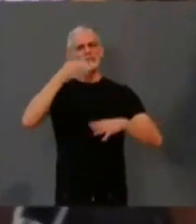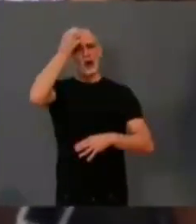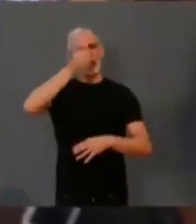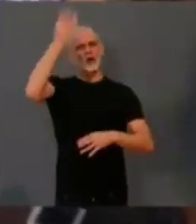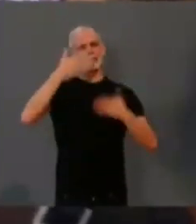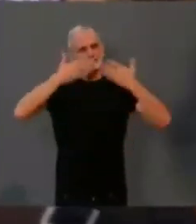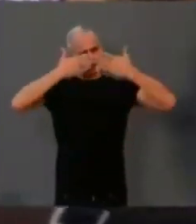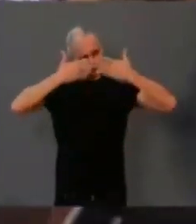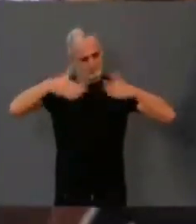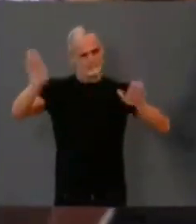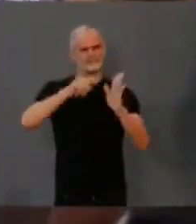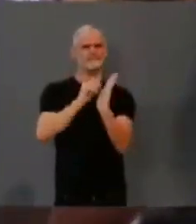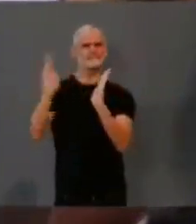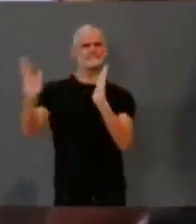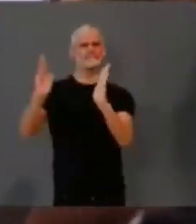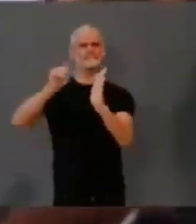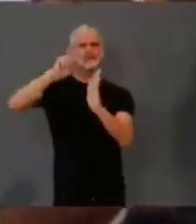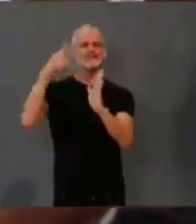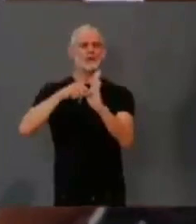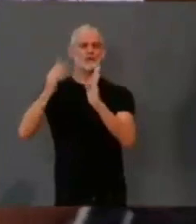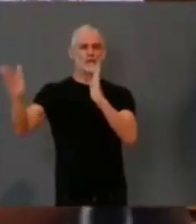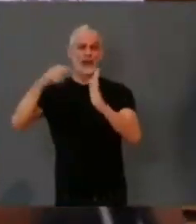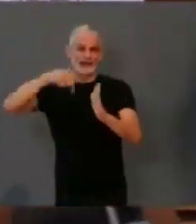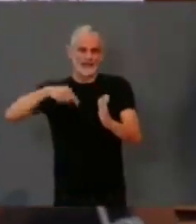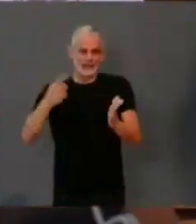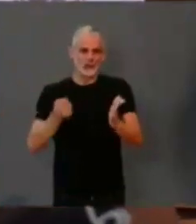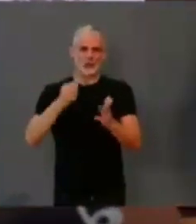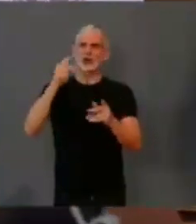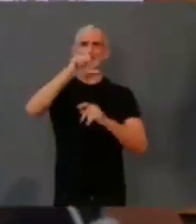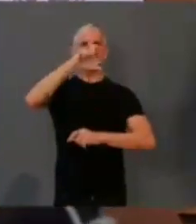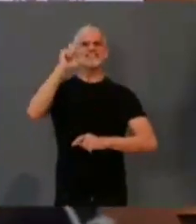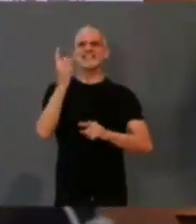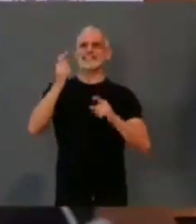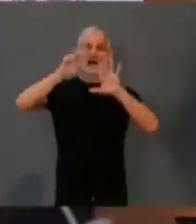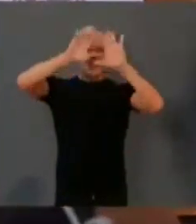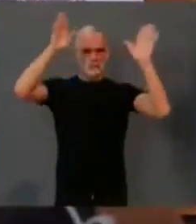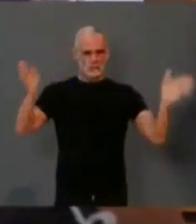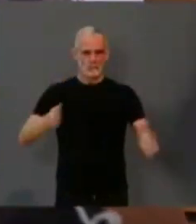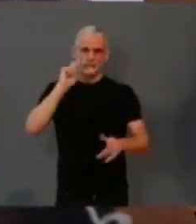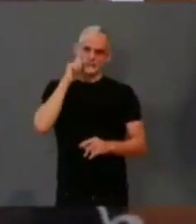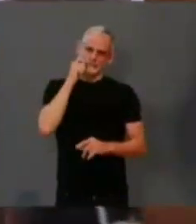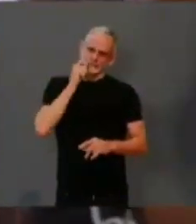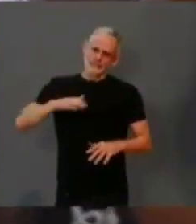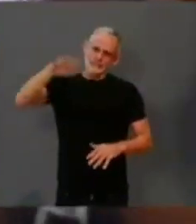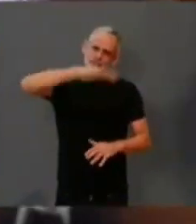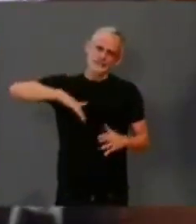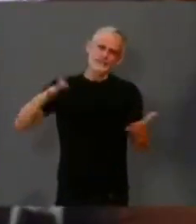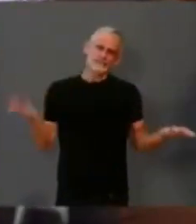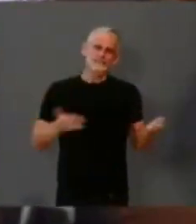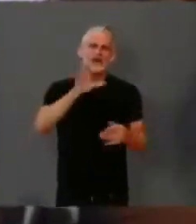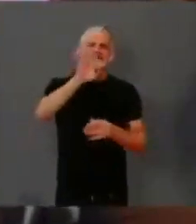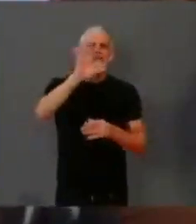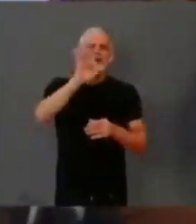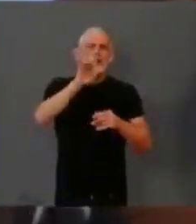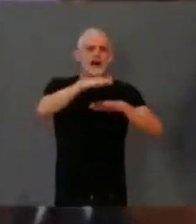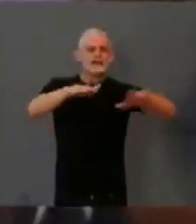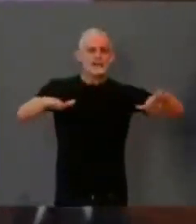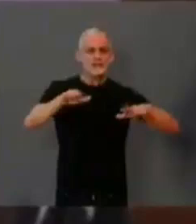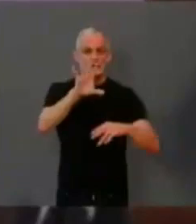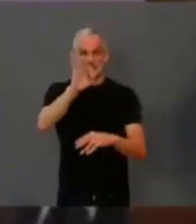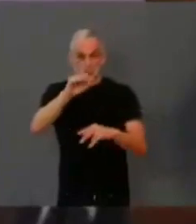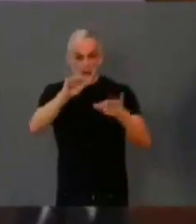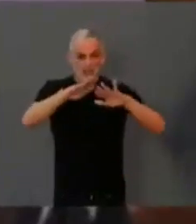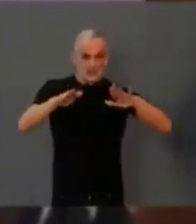a este segundo me encanta el día de hoy acá en el César Qué lindo noventa adolescentes